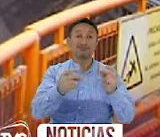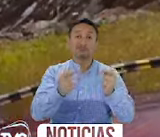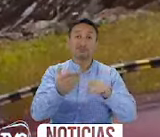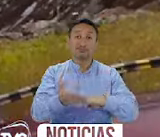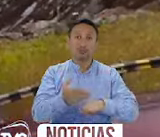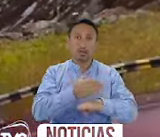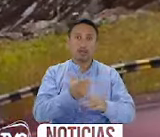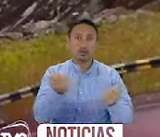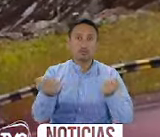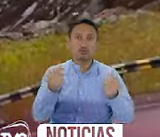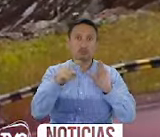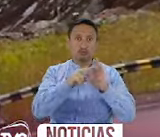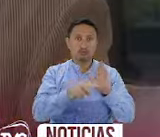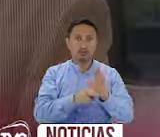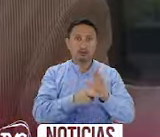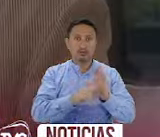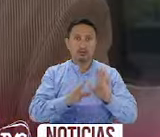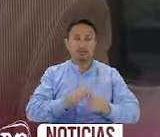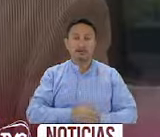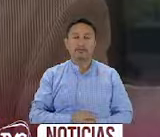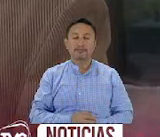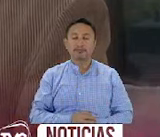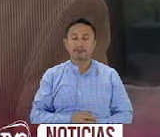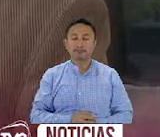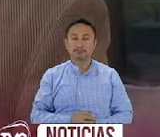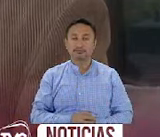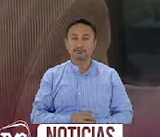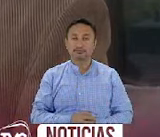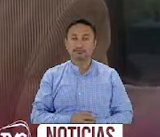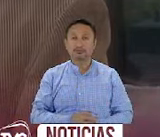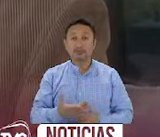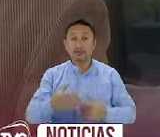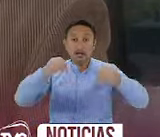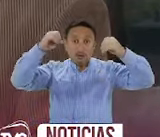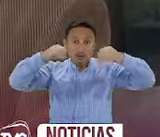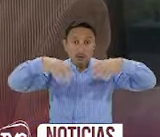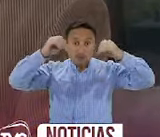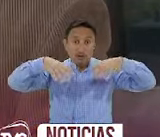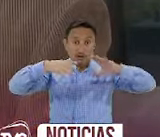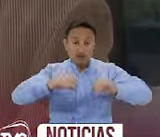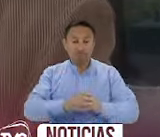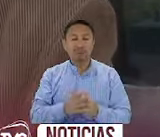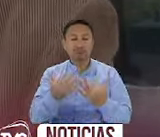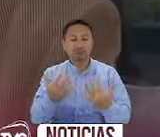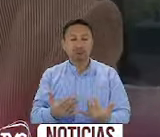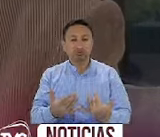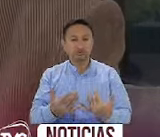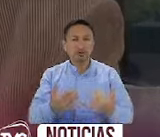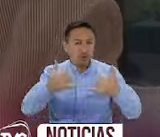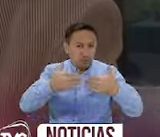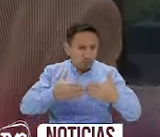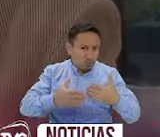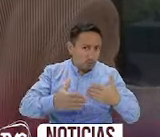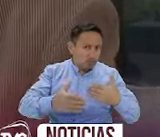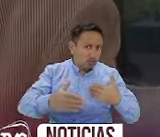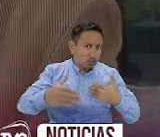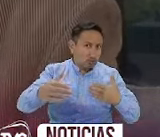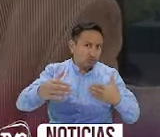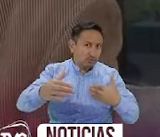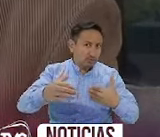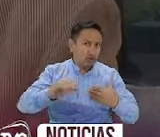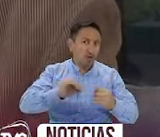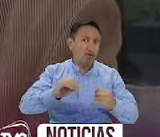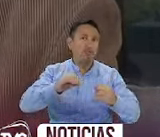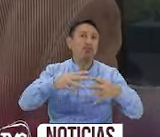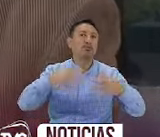en el embalse. El momento en que hay las lluvias, hay que esperar un tiempo para ver si esas son sostenidas o no, de tal manera de